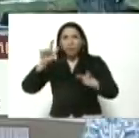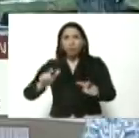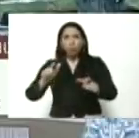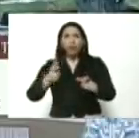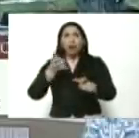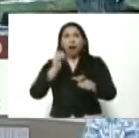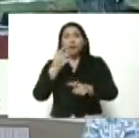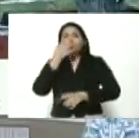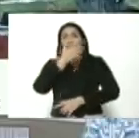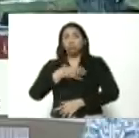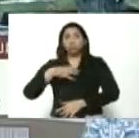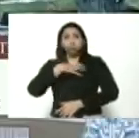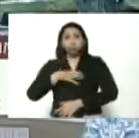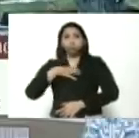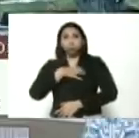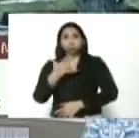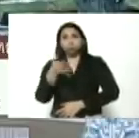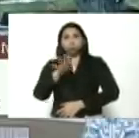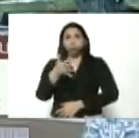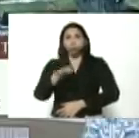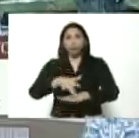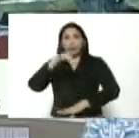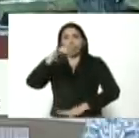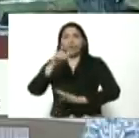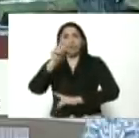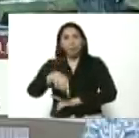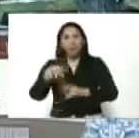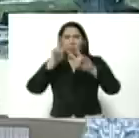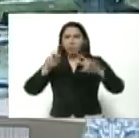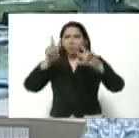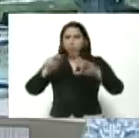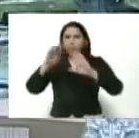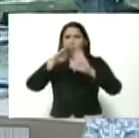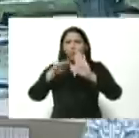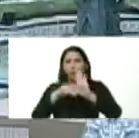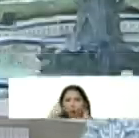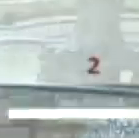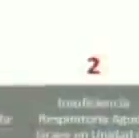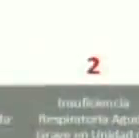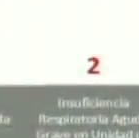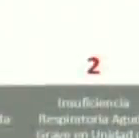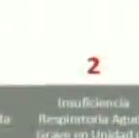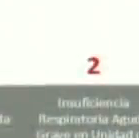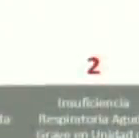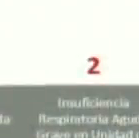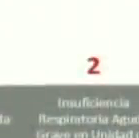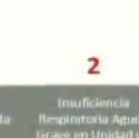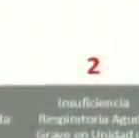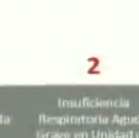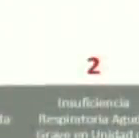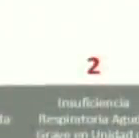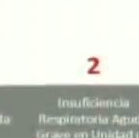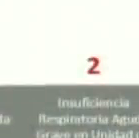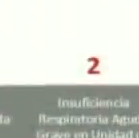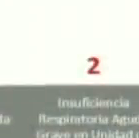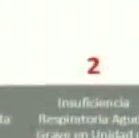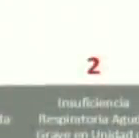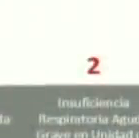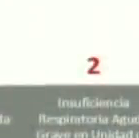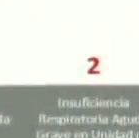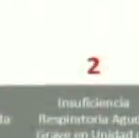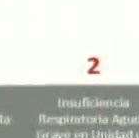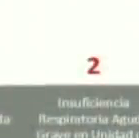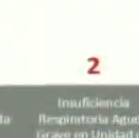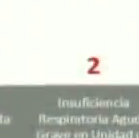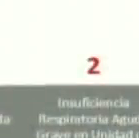condición grave y moderada y revisamos también los protocolos y esquemas de tratamientos que se están explicando para la